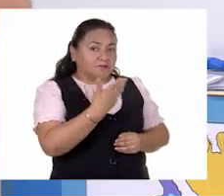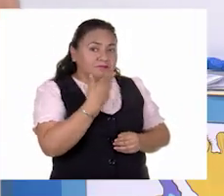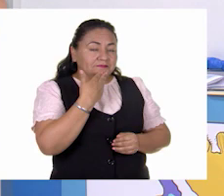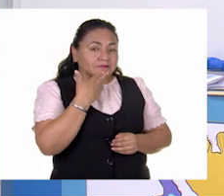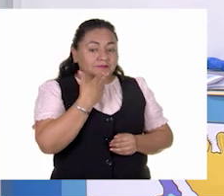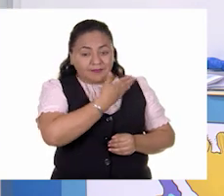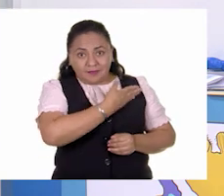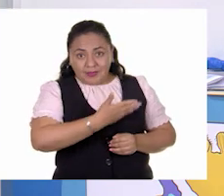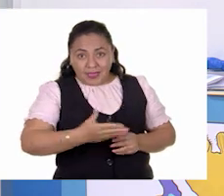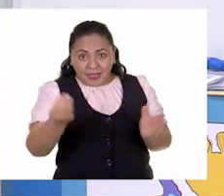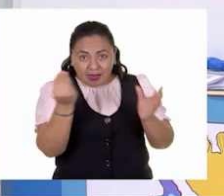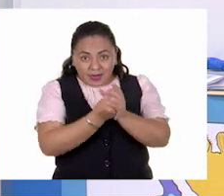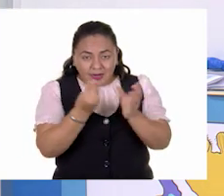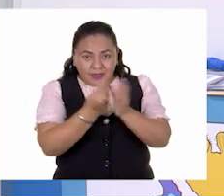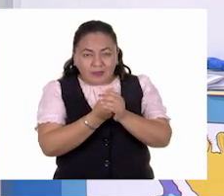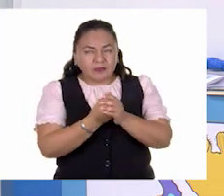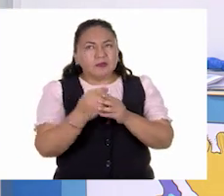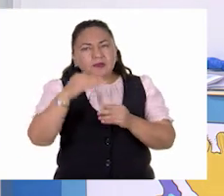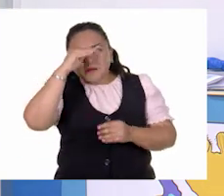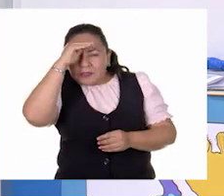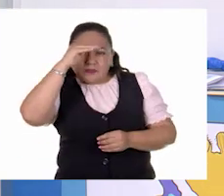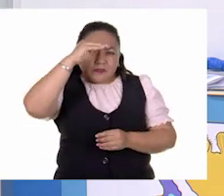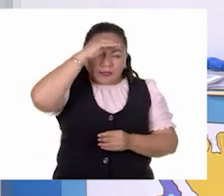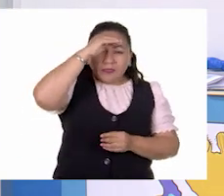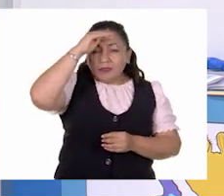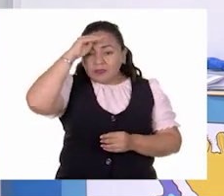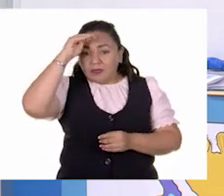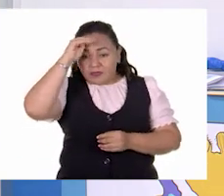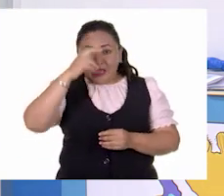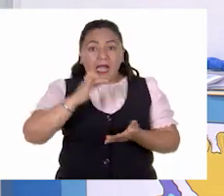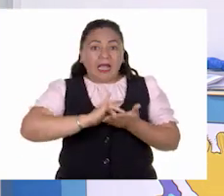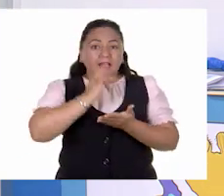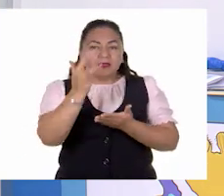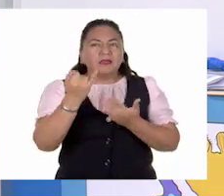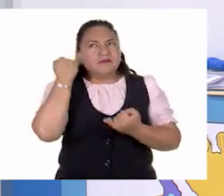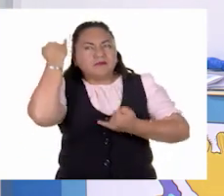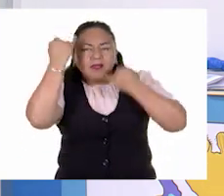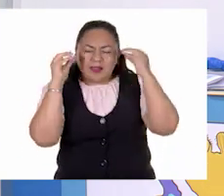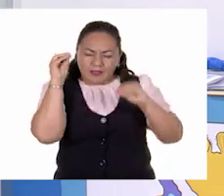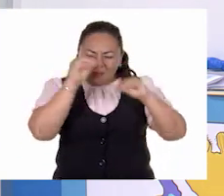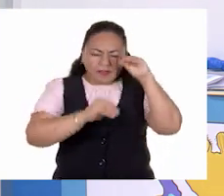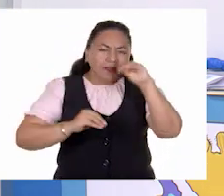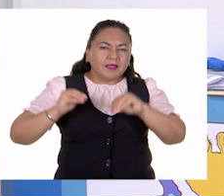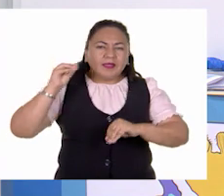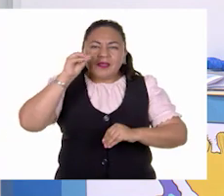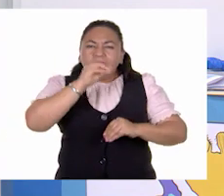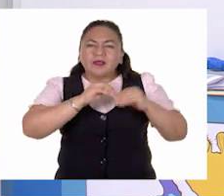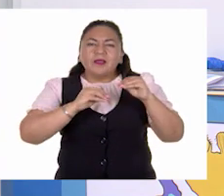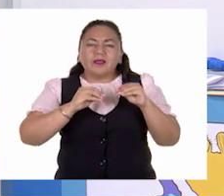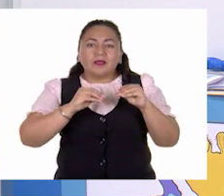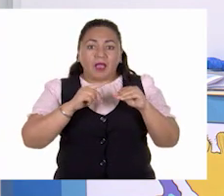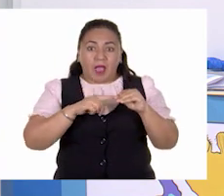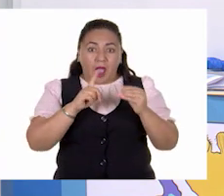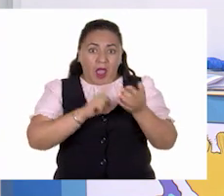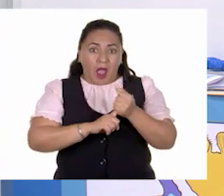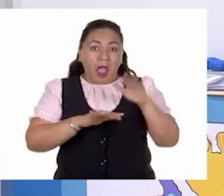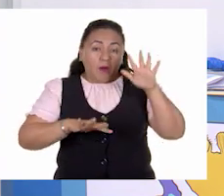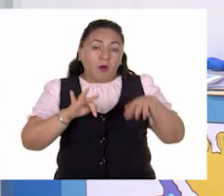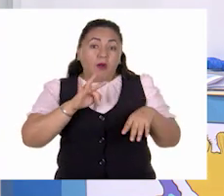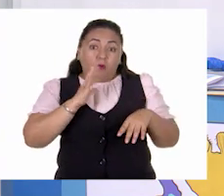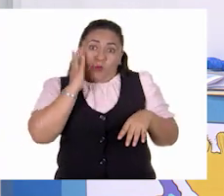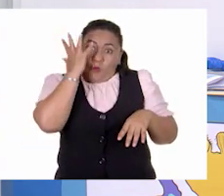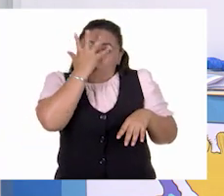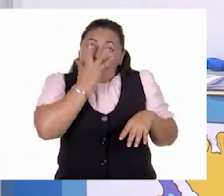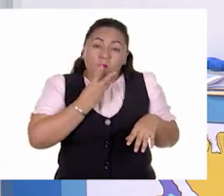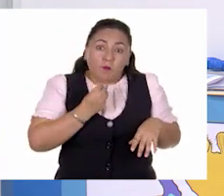lo largo de la clase vamos a ir reflexionando que por medio del lenguaje figurado se pueden decir cosas que no son bonitas.